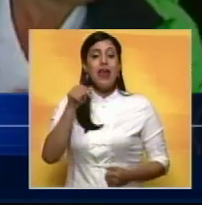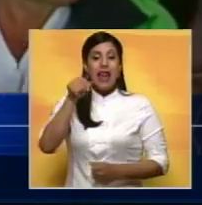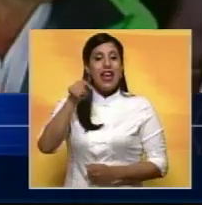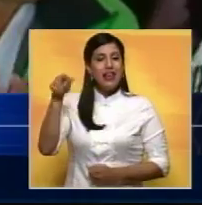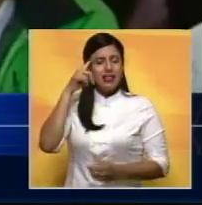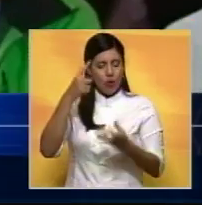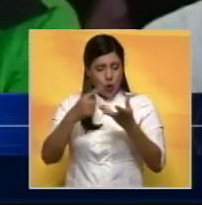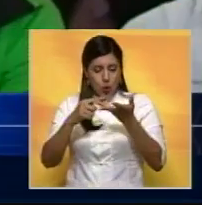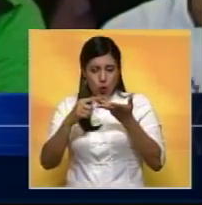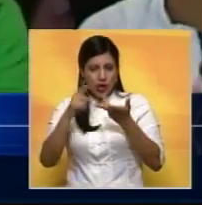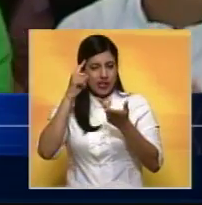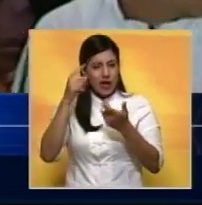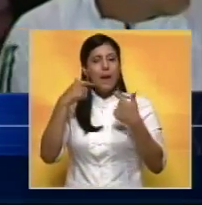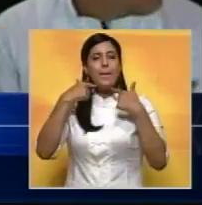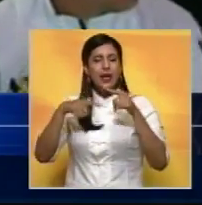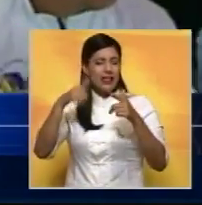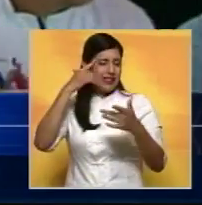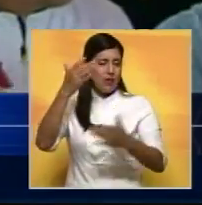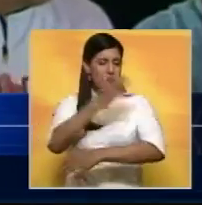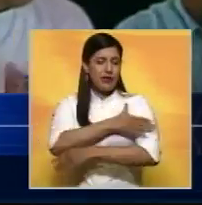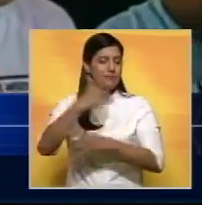manejan números, ellos lo saben.